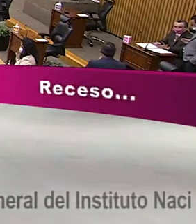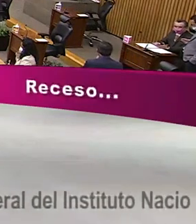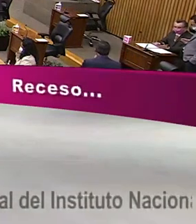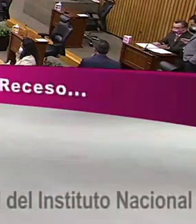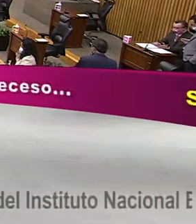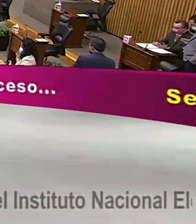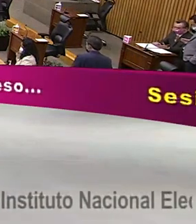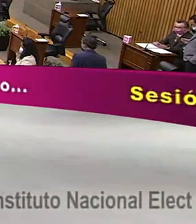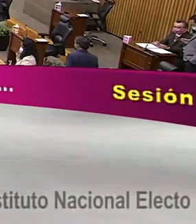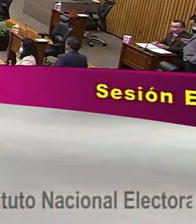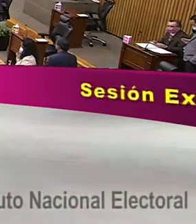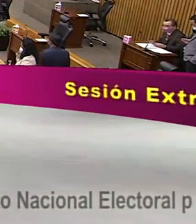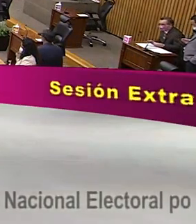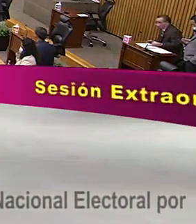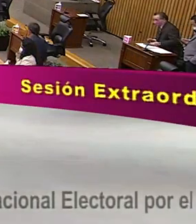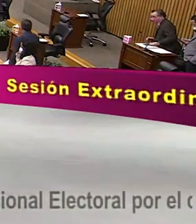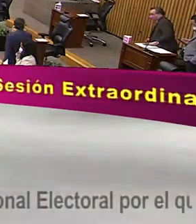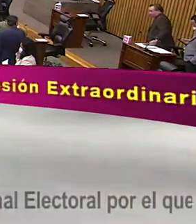ah